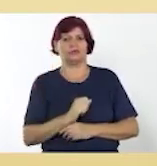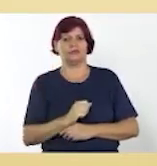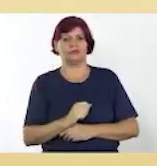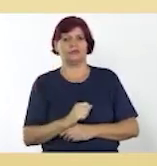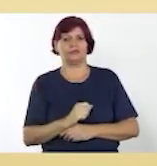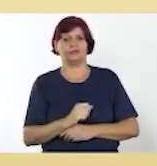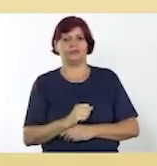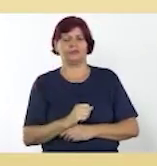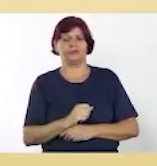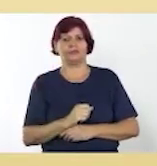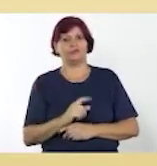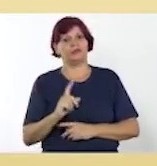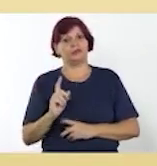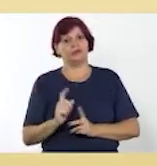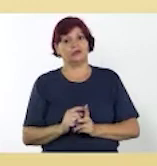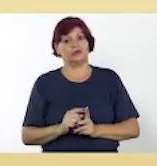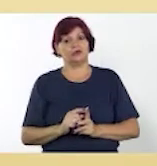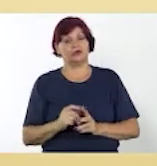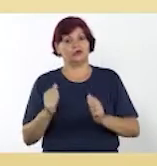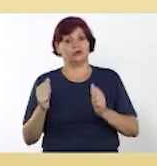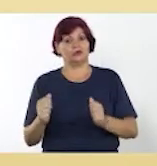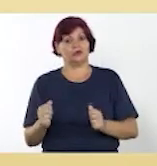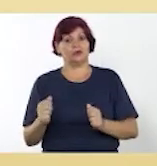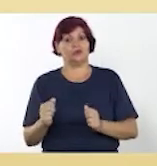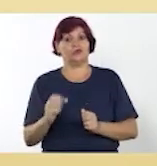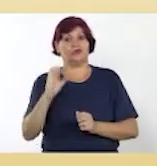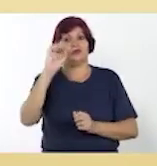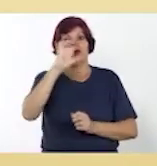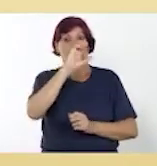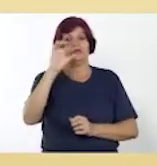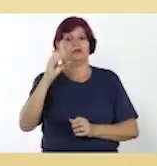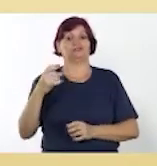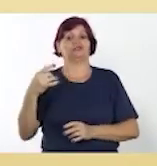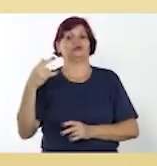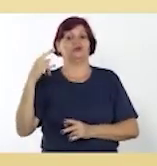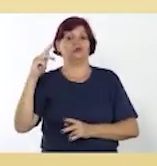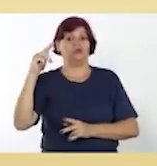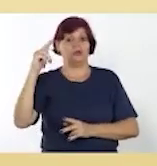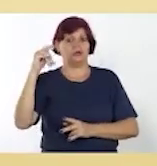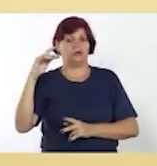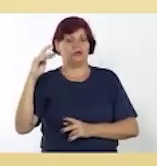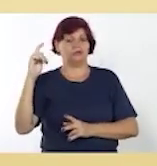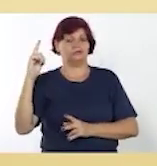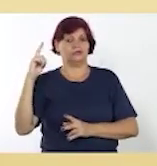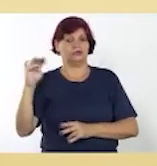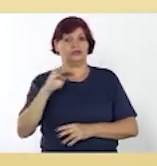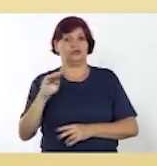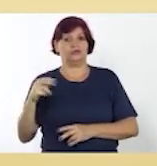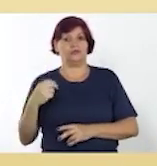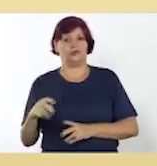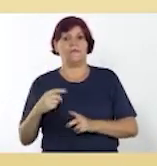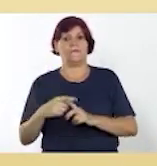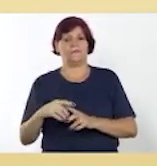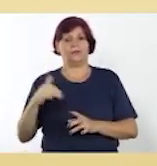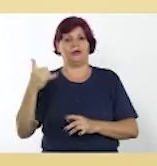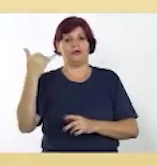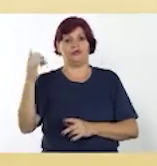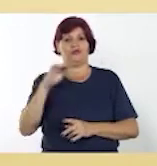Y bueno, nos queda también la ecuación X sobre 2 más Y sobre 4 es igual a